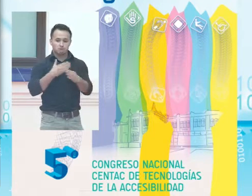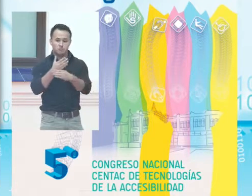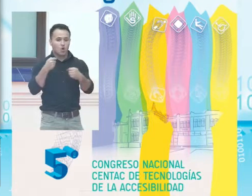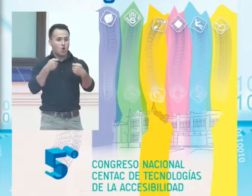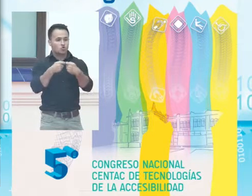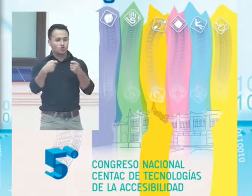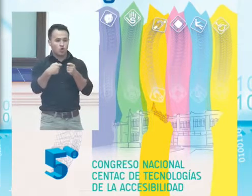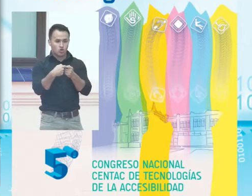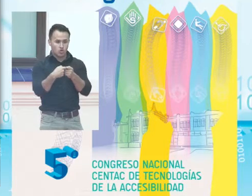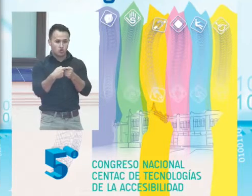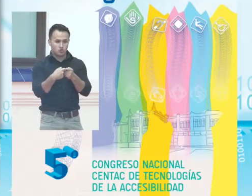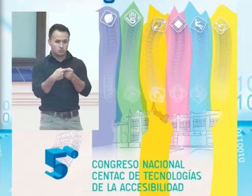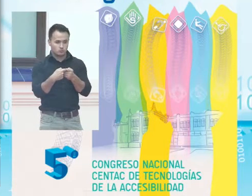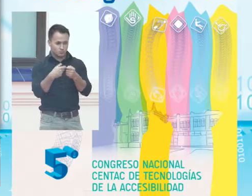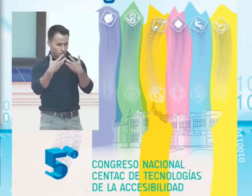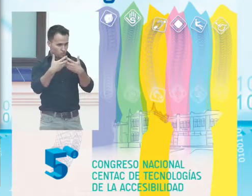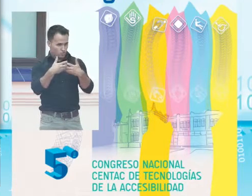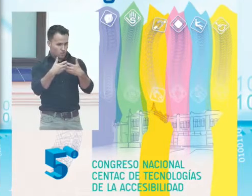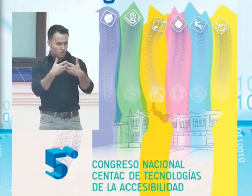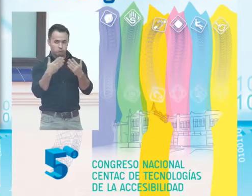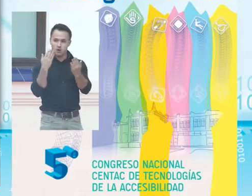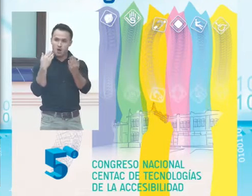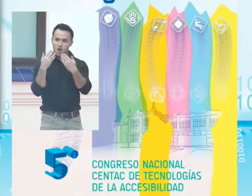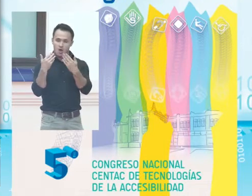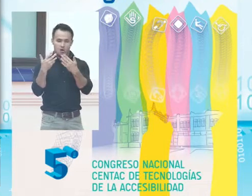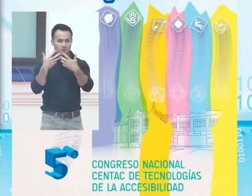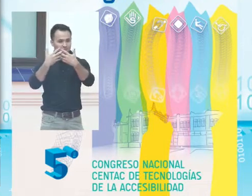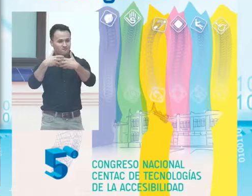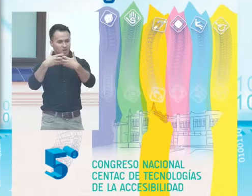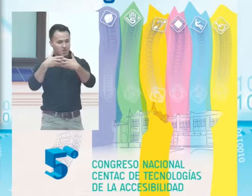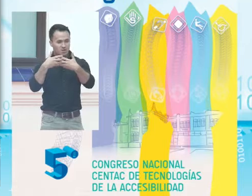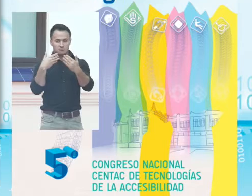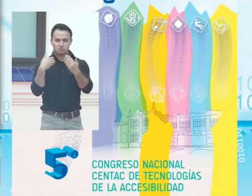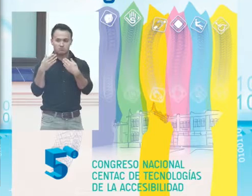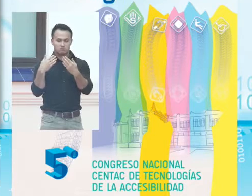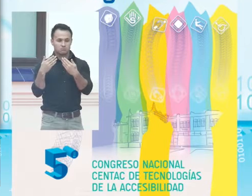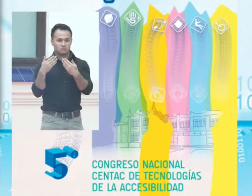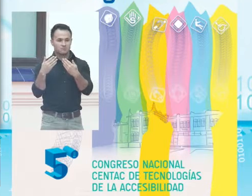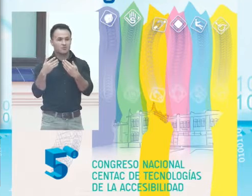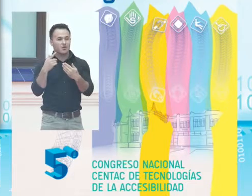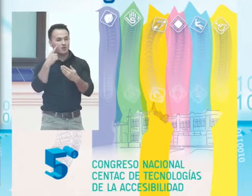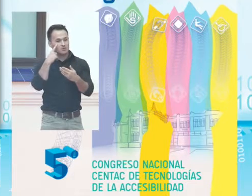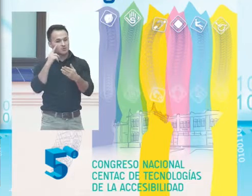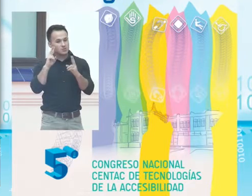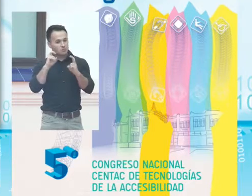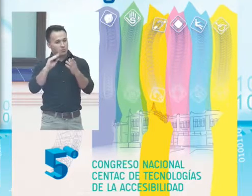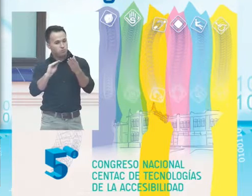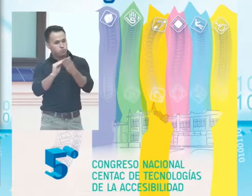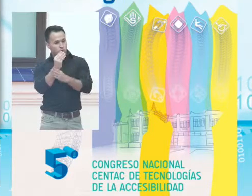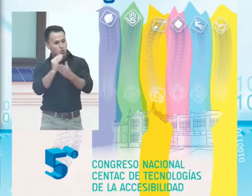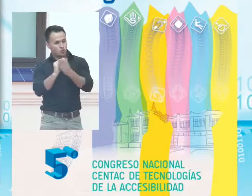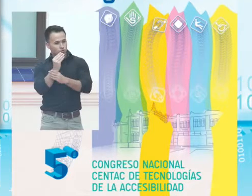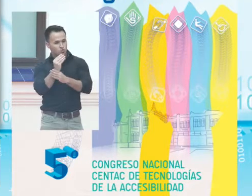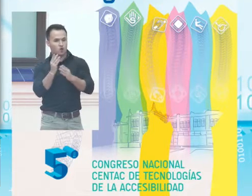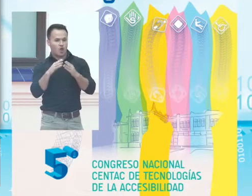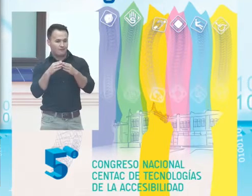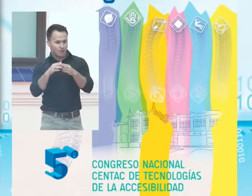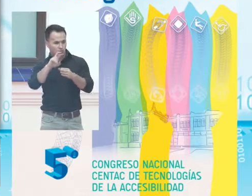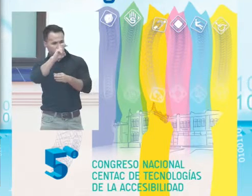consorcio industrial para hablar con los fabricantes de productos, de navegadores, de todo eso.